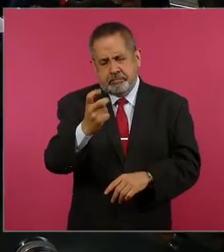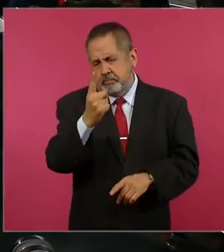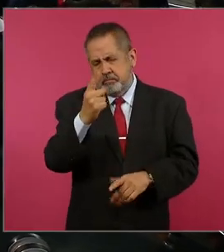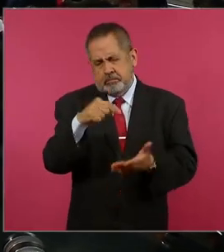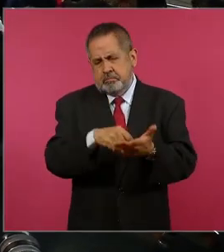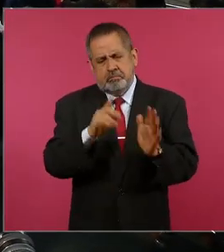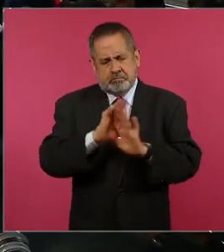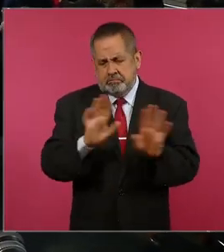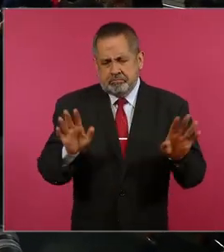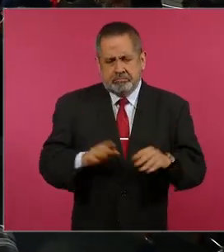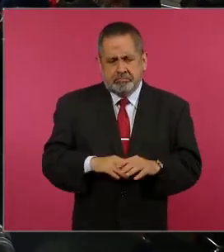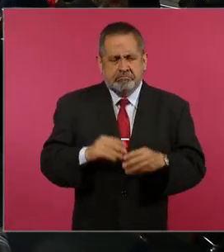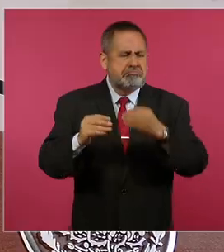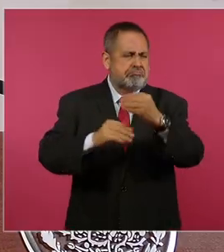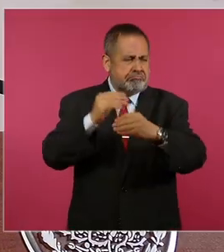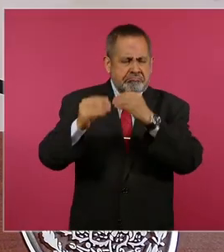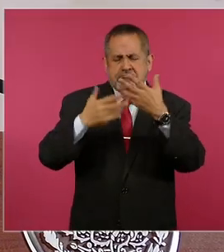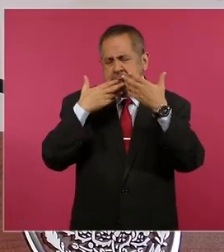agresiones,